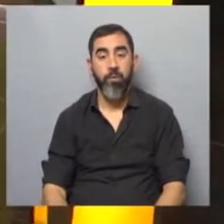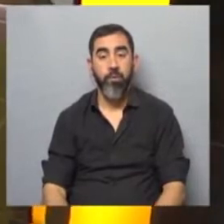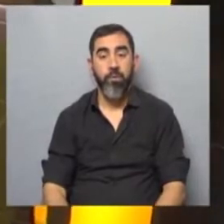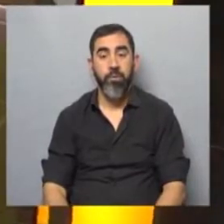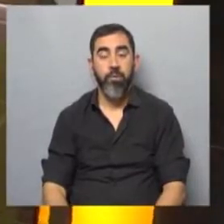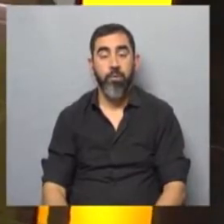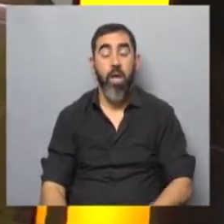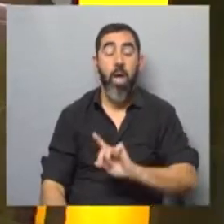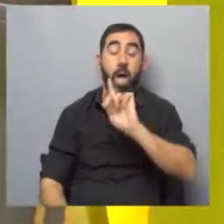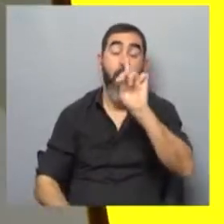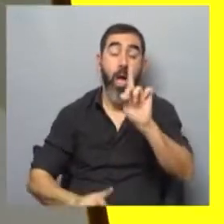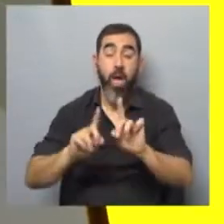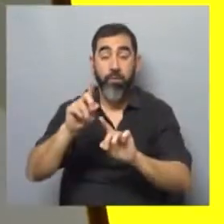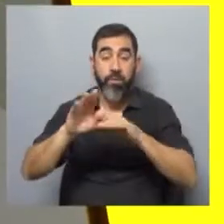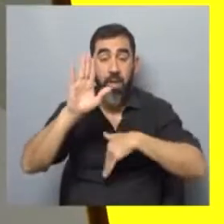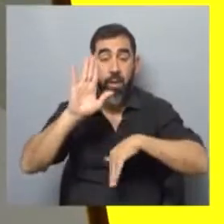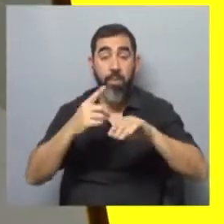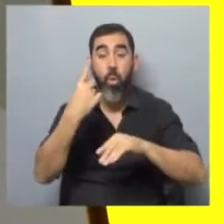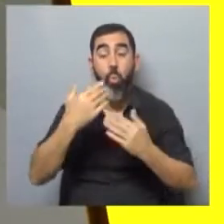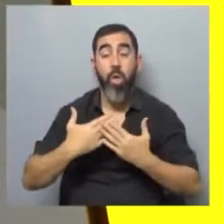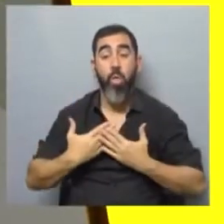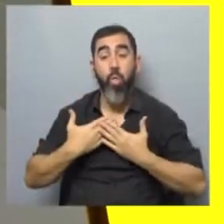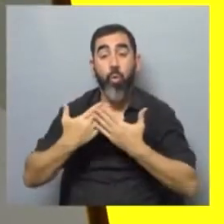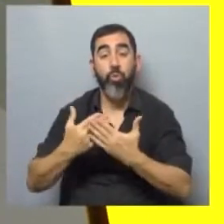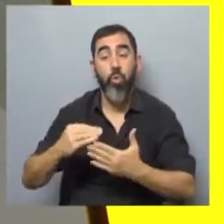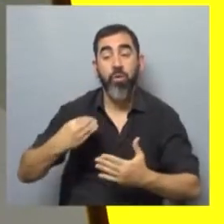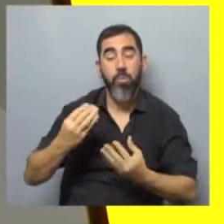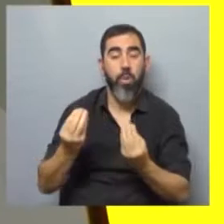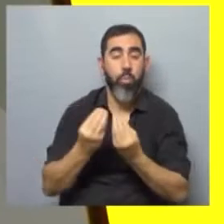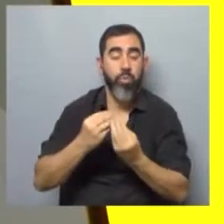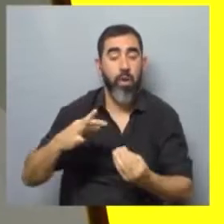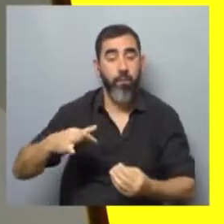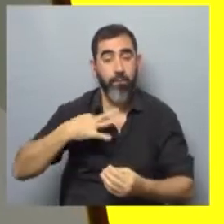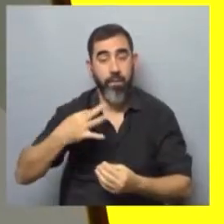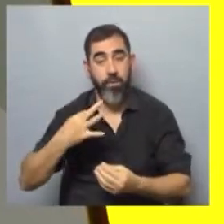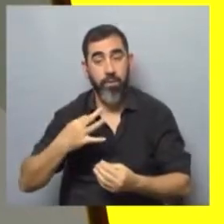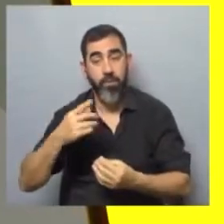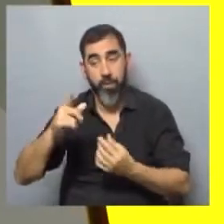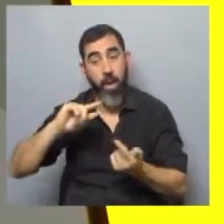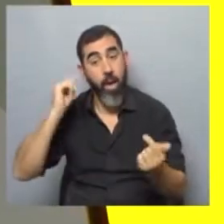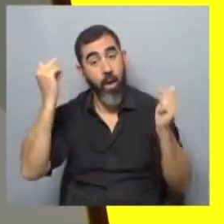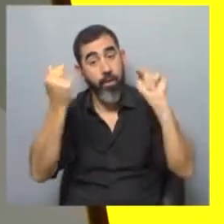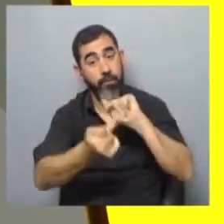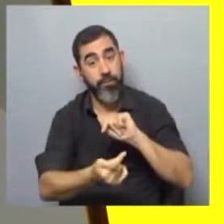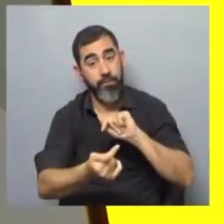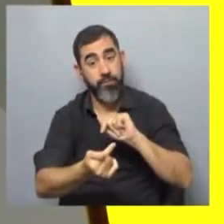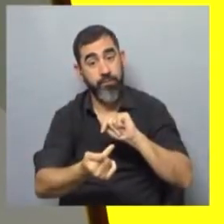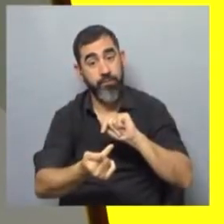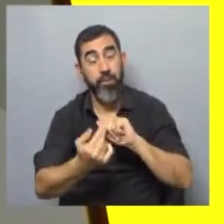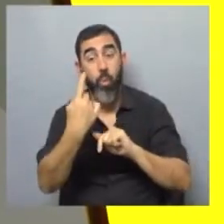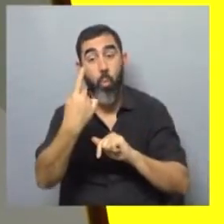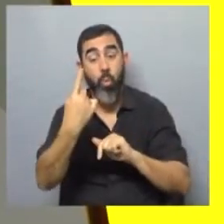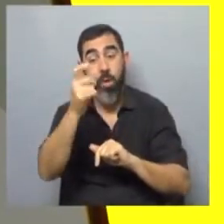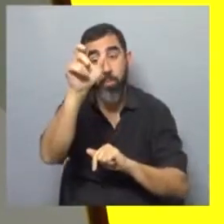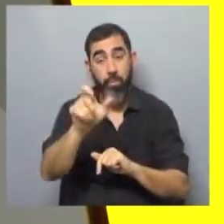A veces, en la mayoría de los casos, una donación salva varias vidas. Y está este inverso, ¿no?, con el que cerraba el informe, hablando de que una